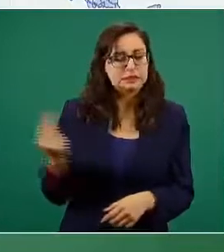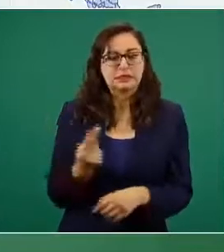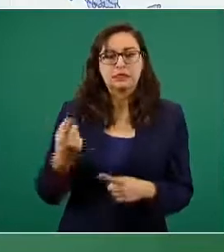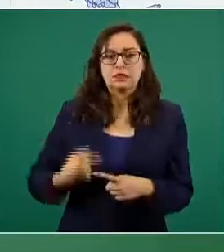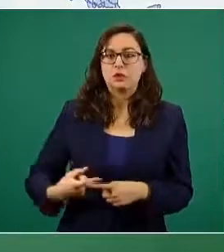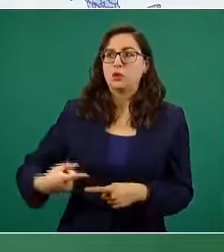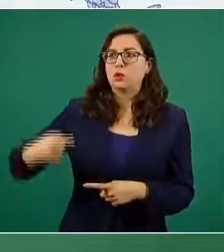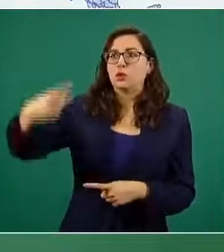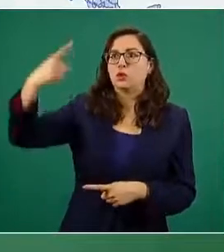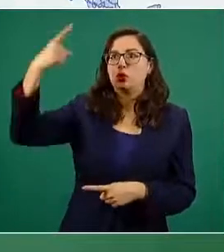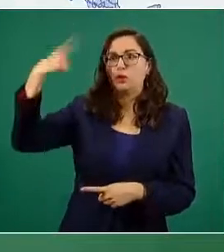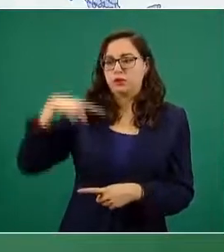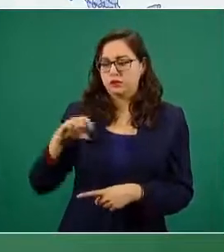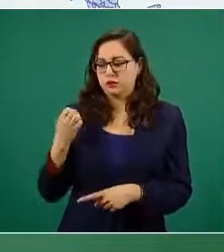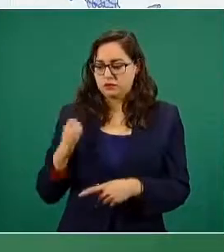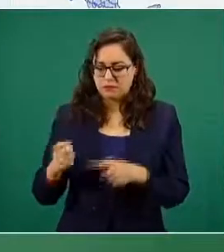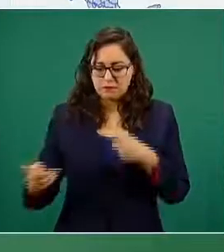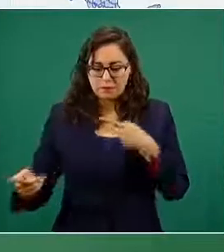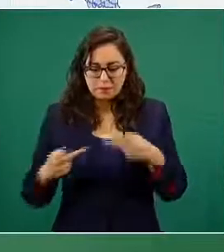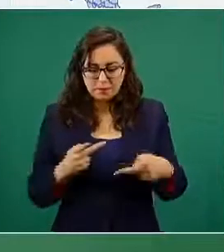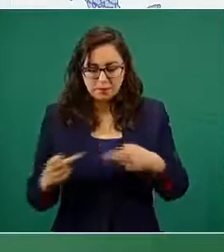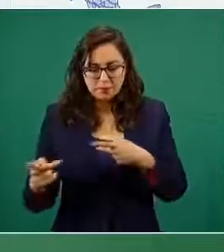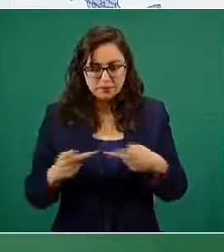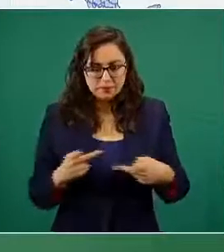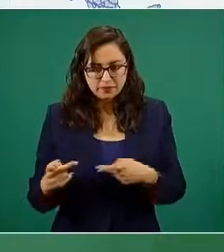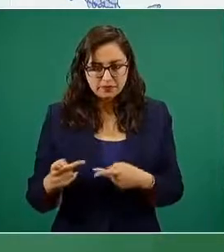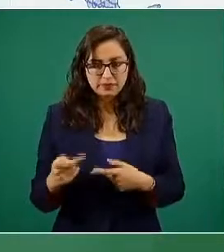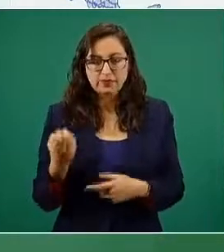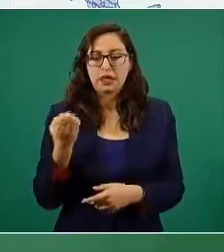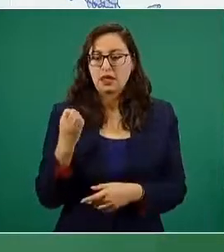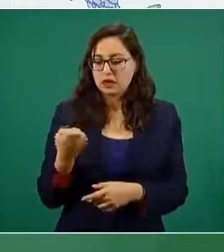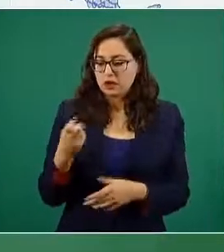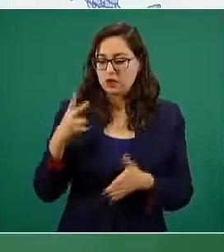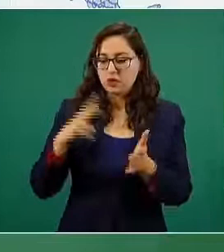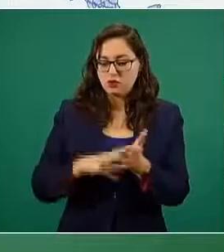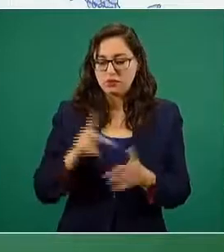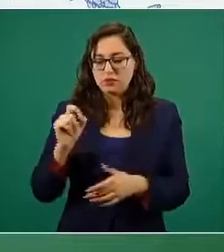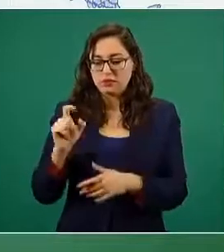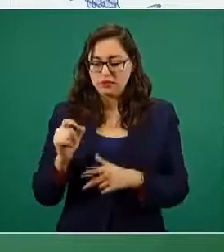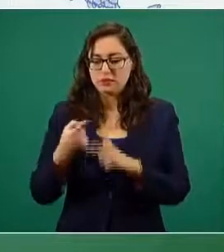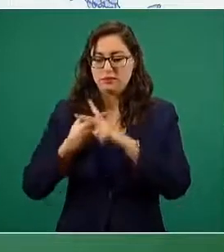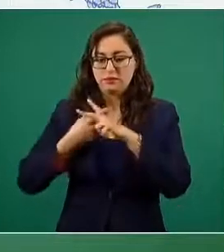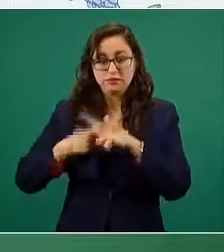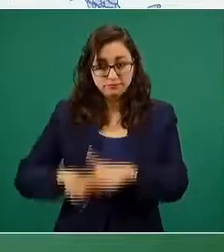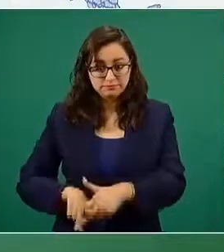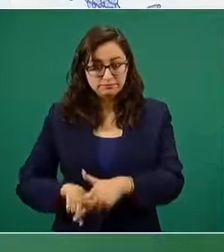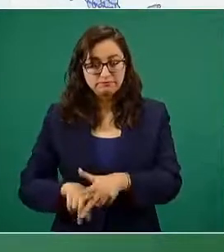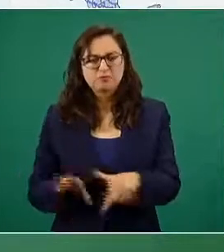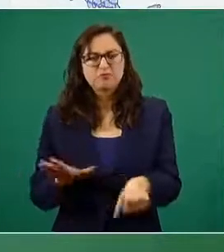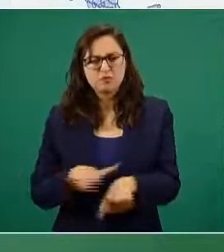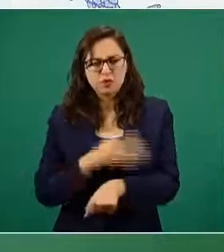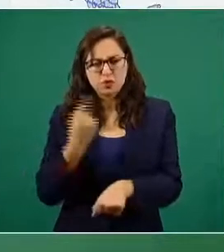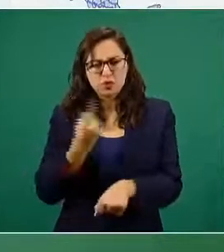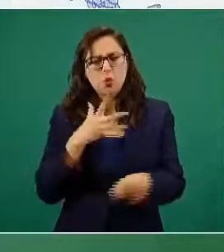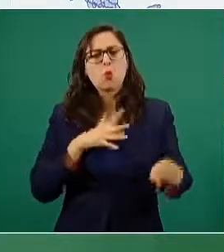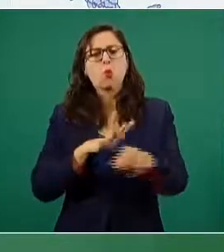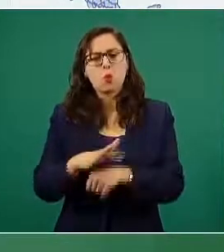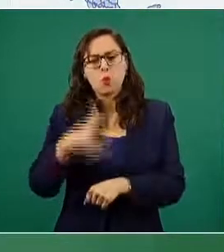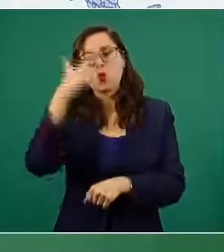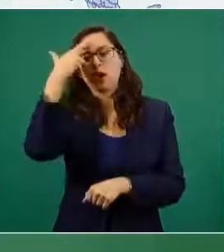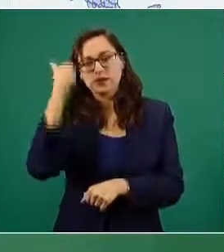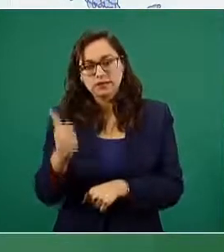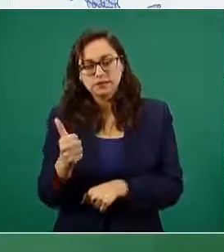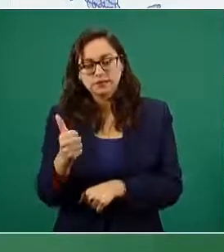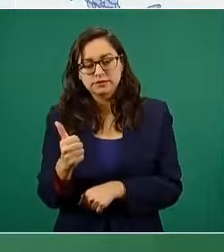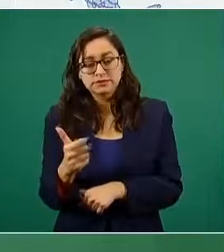fase de preparación de esta epidemia, desde enero de 2020. ¿Por qué razón? Porque una de las situaciones más